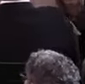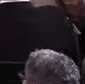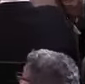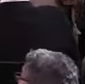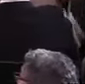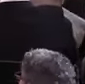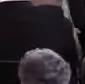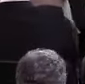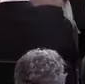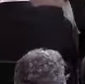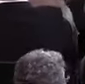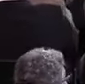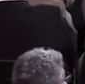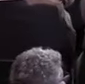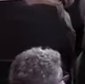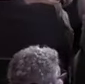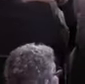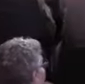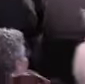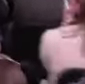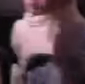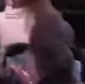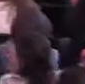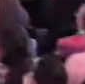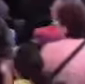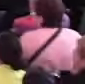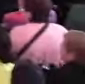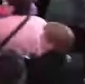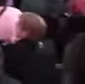Club y de la Universidad Autónoma.